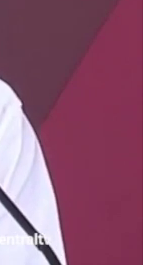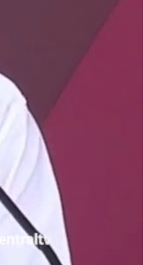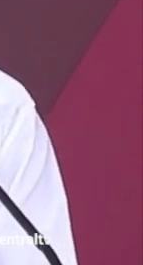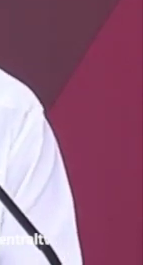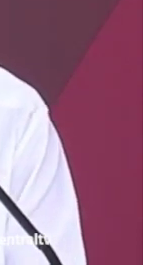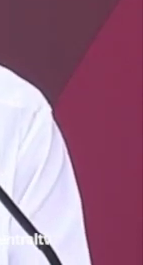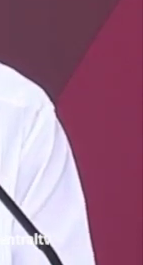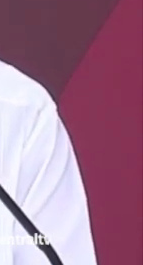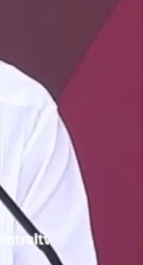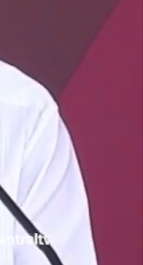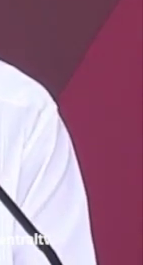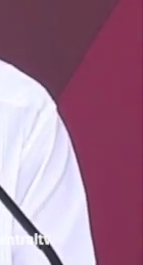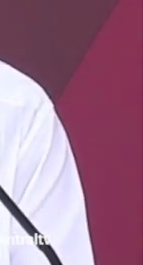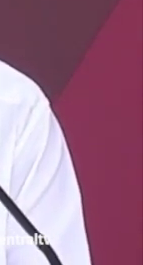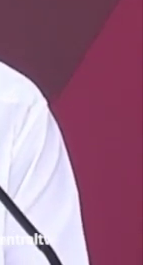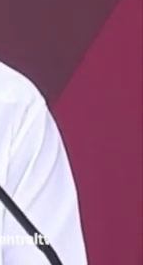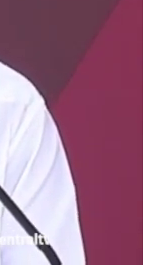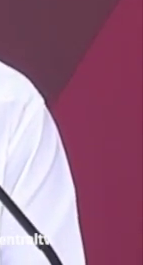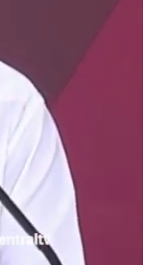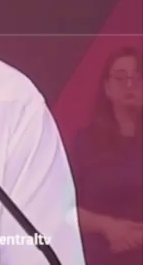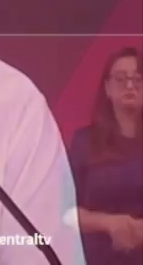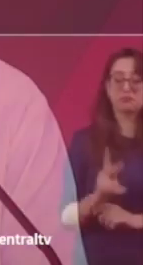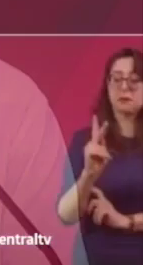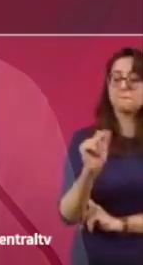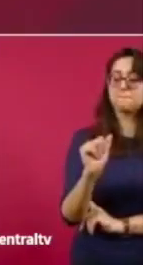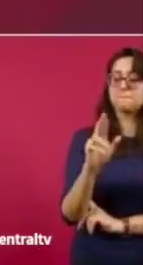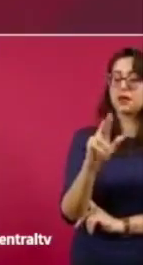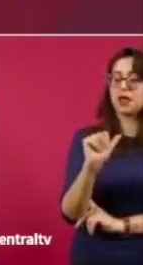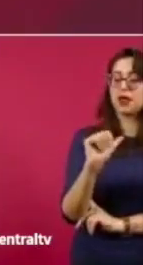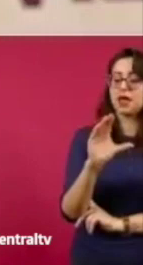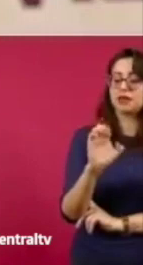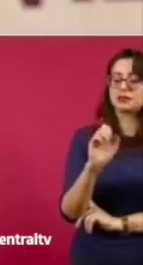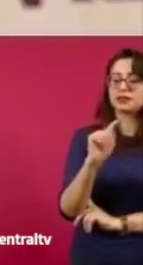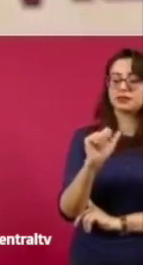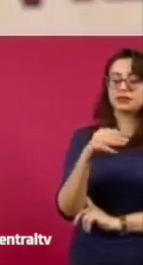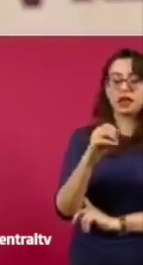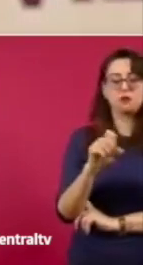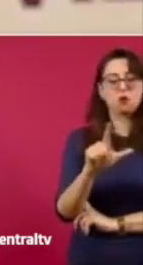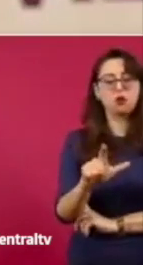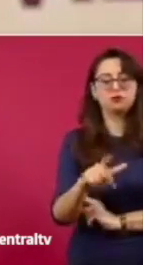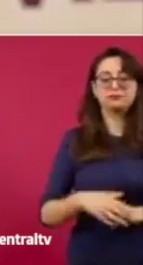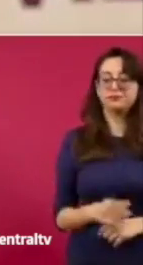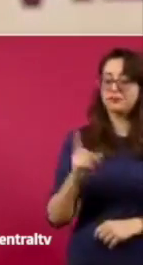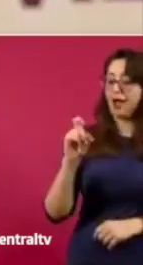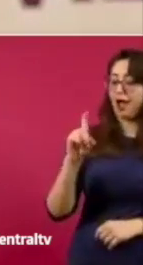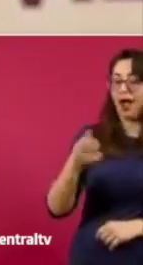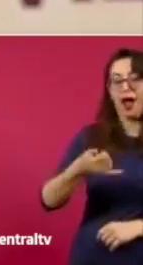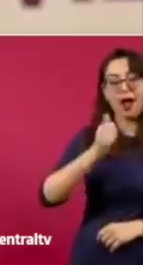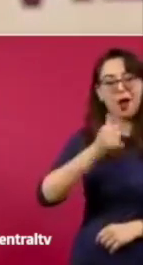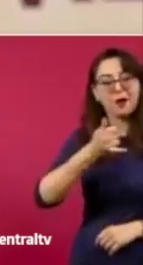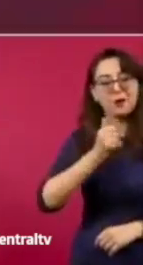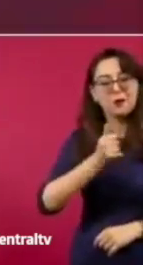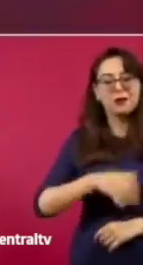100. En el primer parte médico oficial, 40 horas después de su anuncio, el secretario de Salud, Jorge Alcocer,